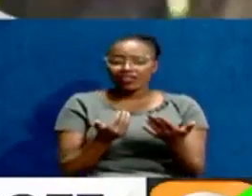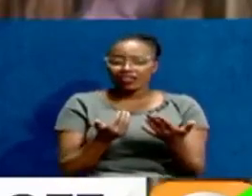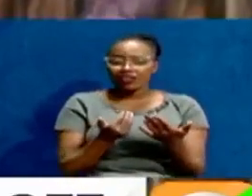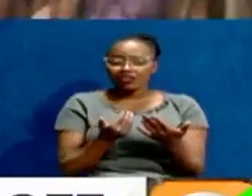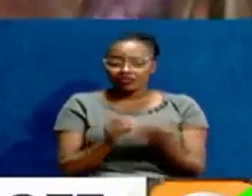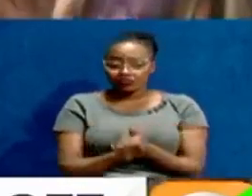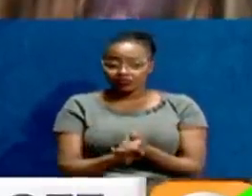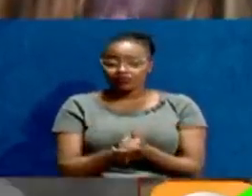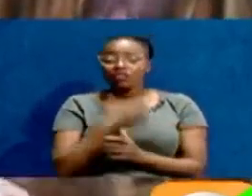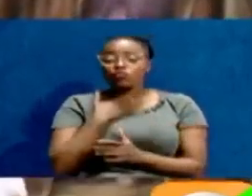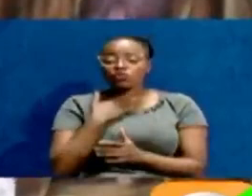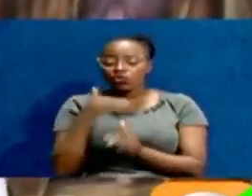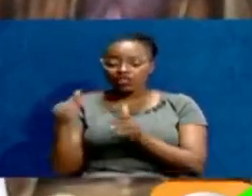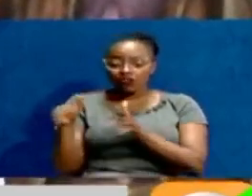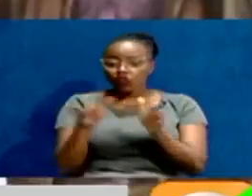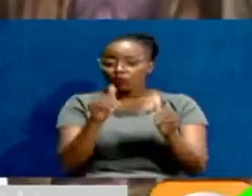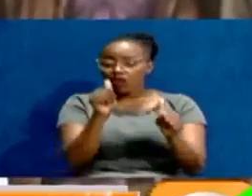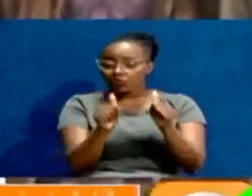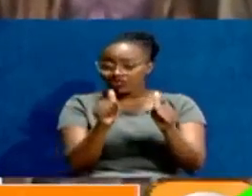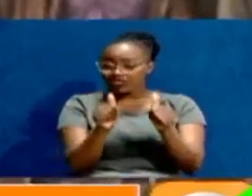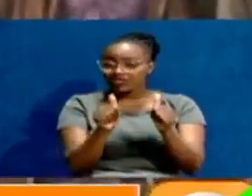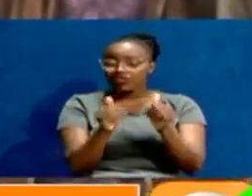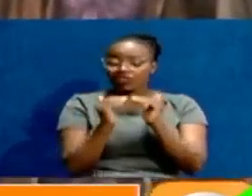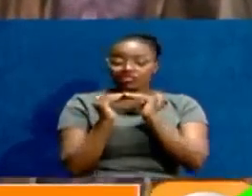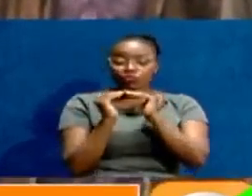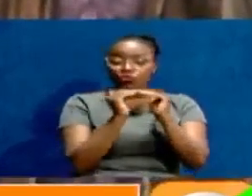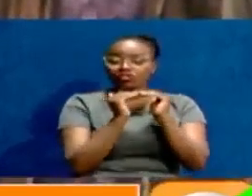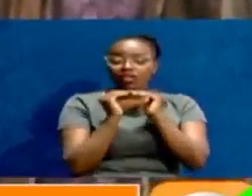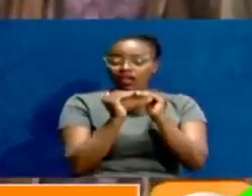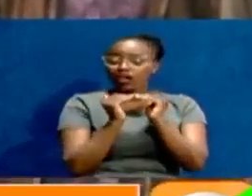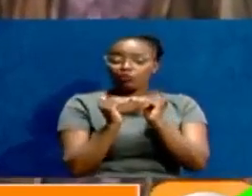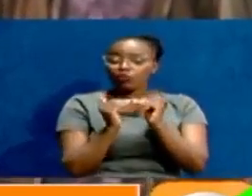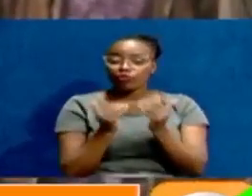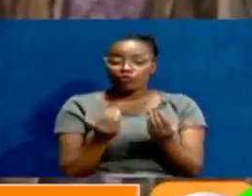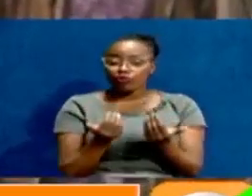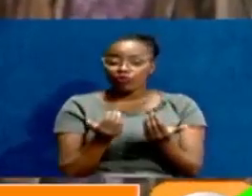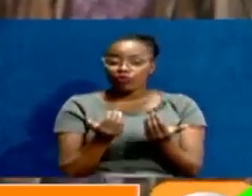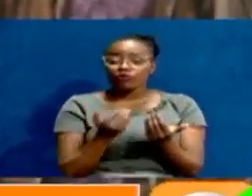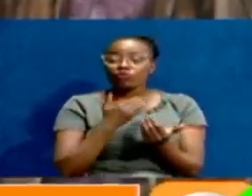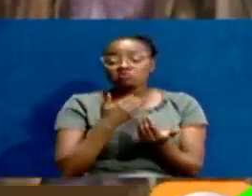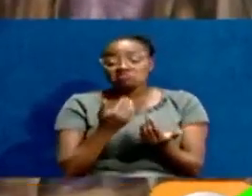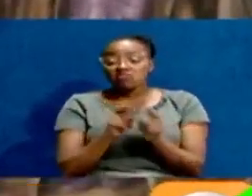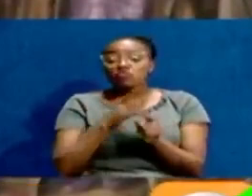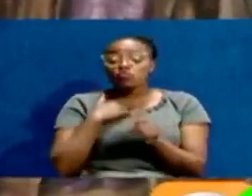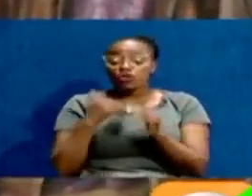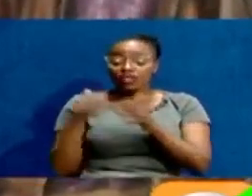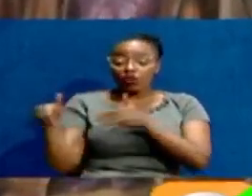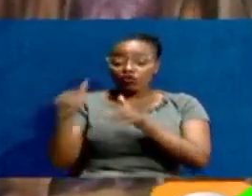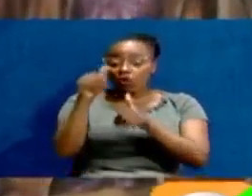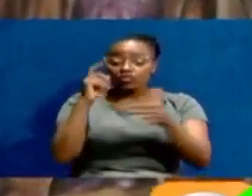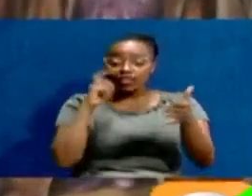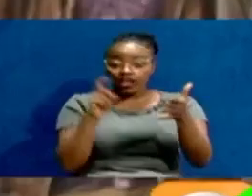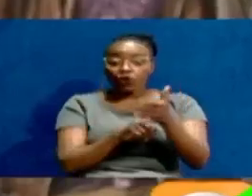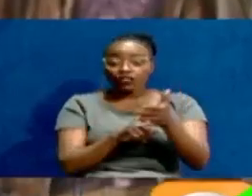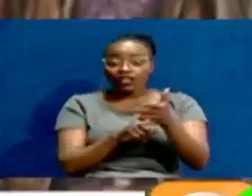vandwe. We want a formula that is equitable across board. We want a formula that